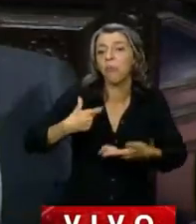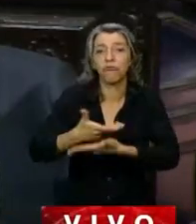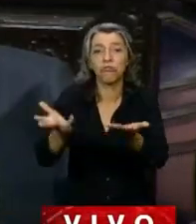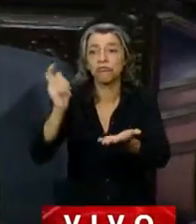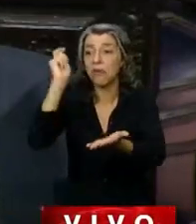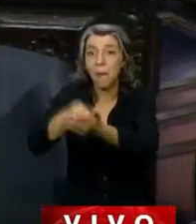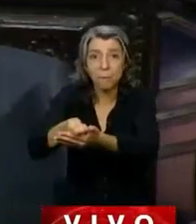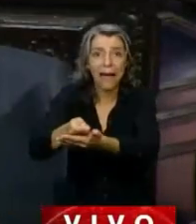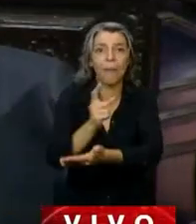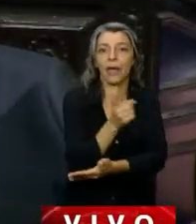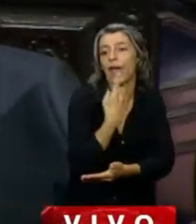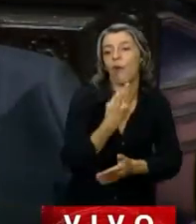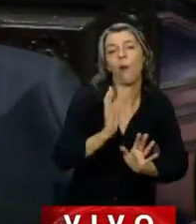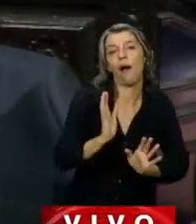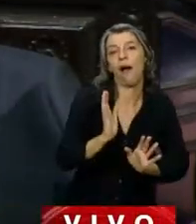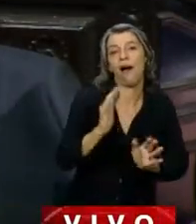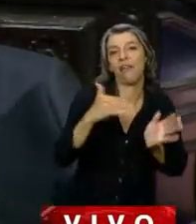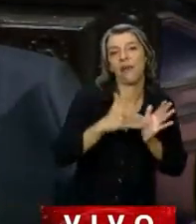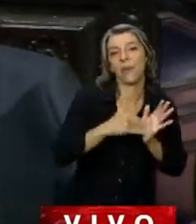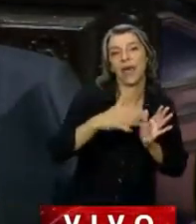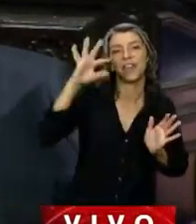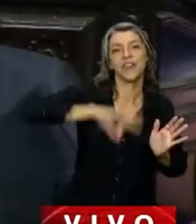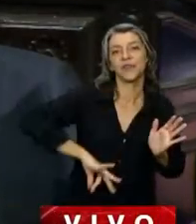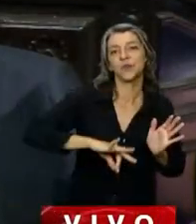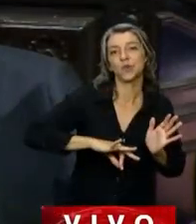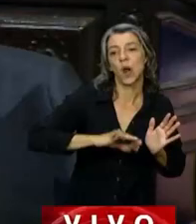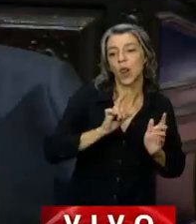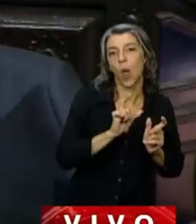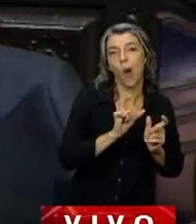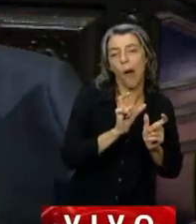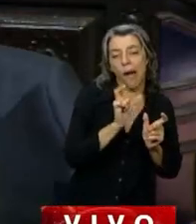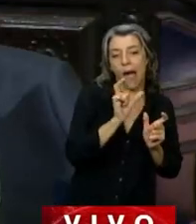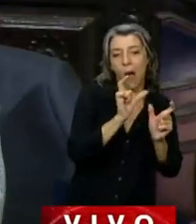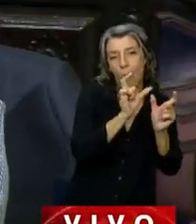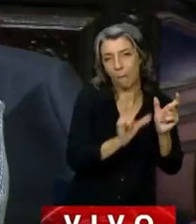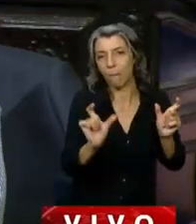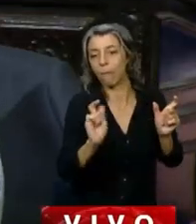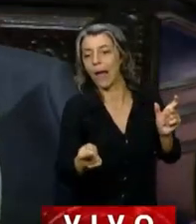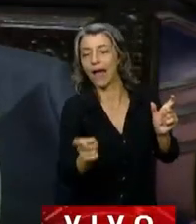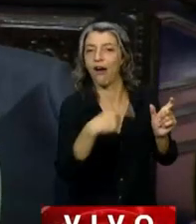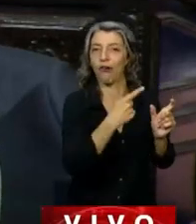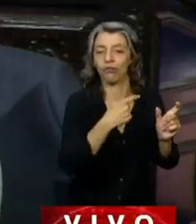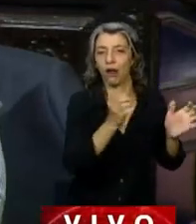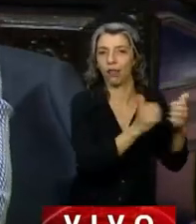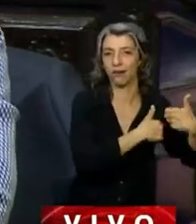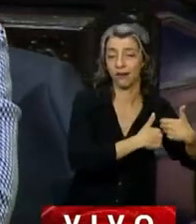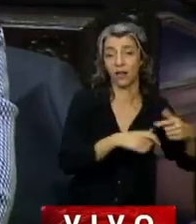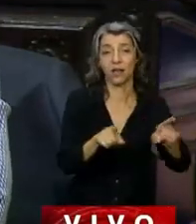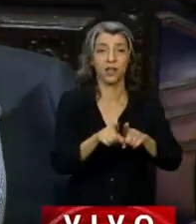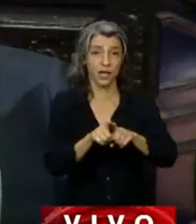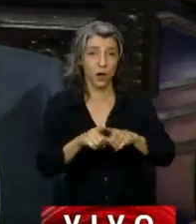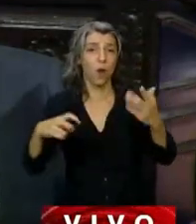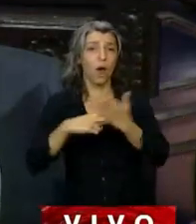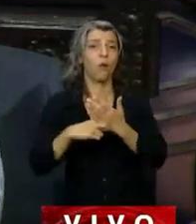ganancia sobre una parte de mi sueldo. Como lo hacen también la Auditoría General de la Nación, como lo